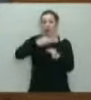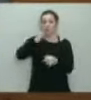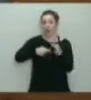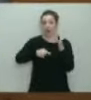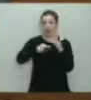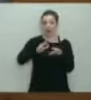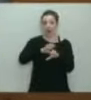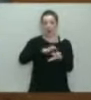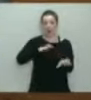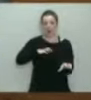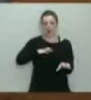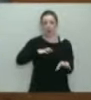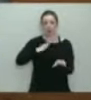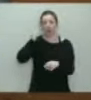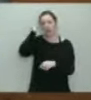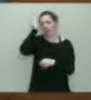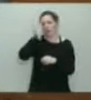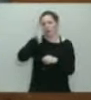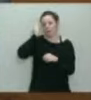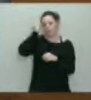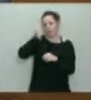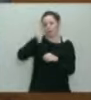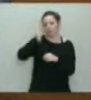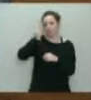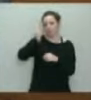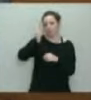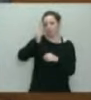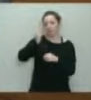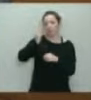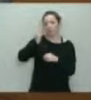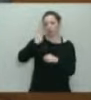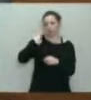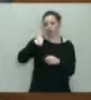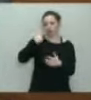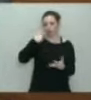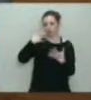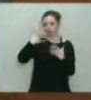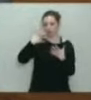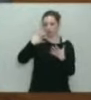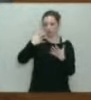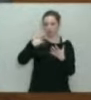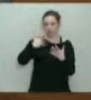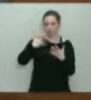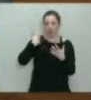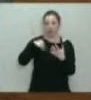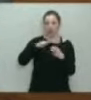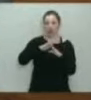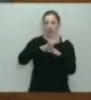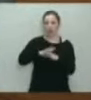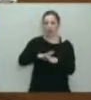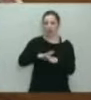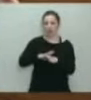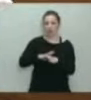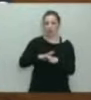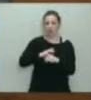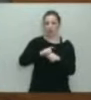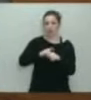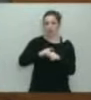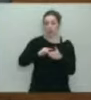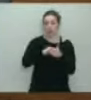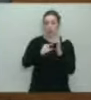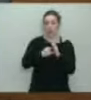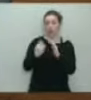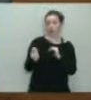ellos creo que queda suficientemente protegida y resaltada. Más allá de esas mejoras de carácter técnico, también creo que se